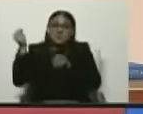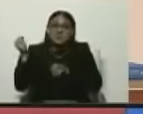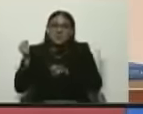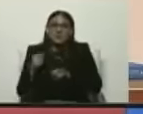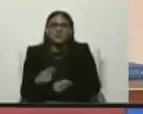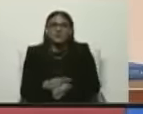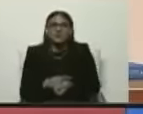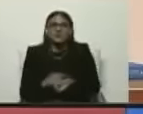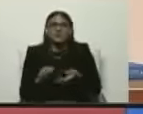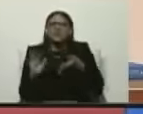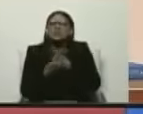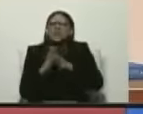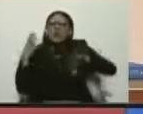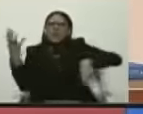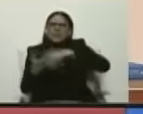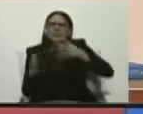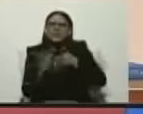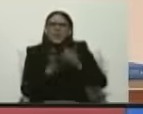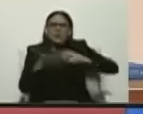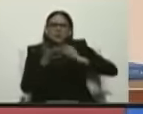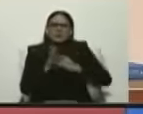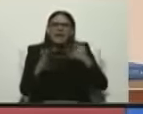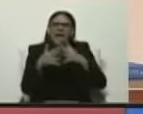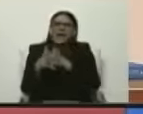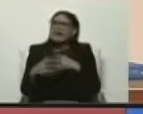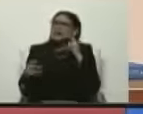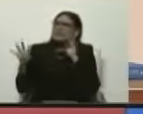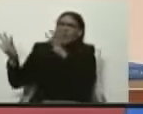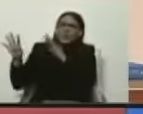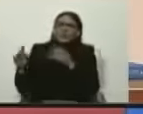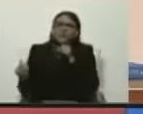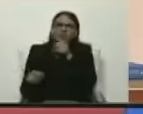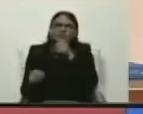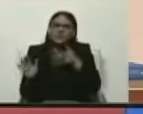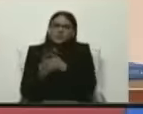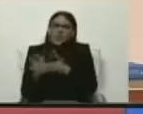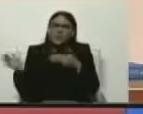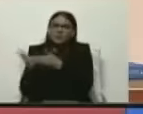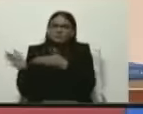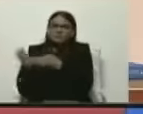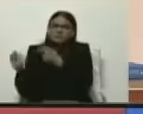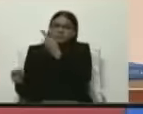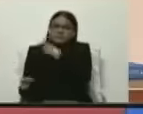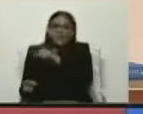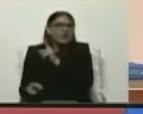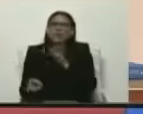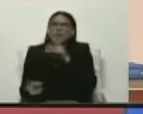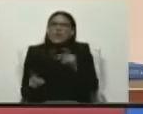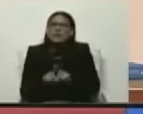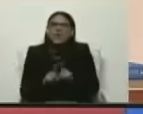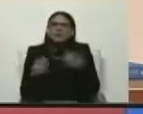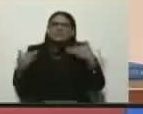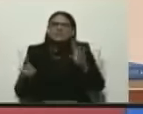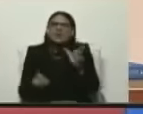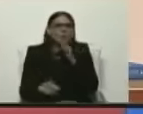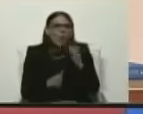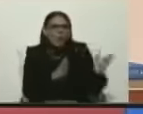Desastre la organización de Estados Unidos, ¿vale? Desastre. No están preparados, pareciera que no están preparados para ese tipo de eventos, ¿eh?